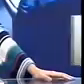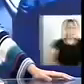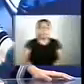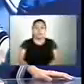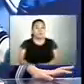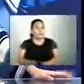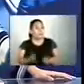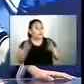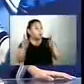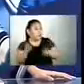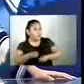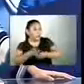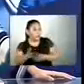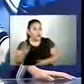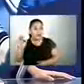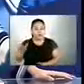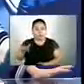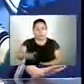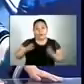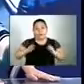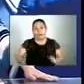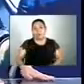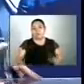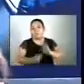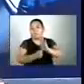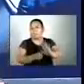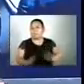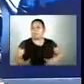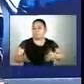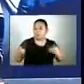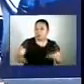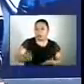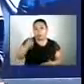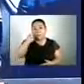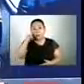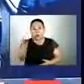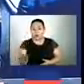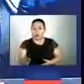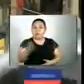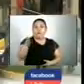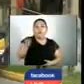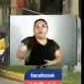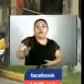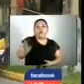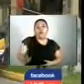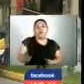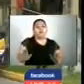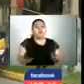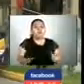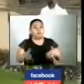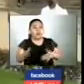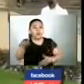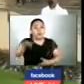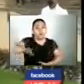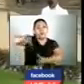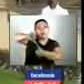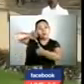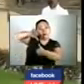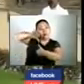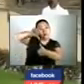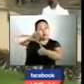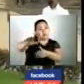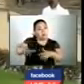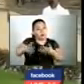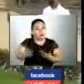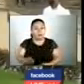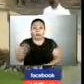Contarles que autoridades del gobierno participaron en el lanzamiento de una nueva flota de autobuses para el transporte de pasajeros en Centroamérica. Se